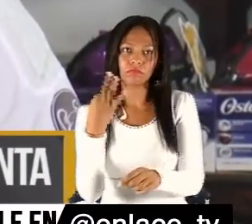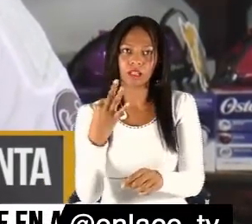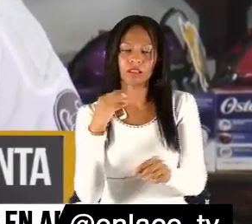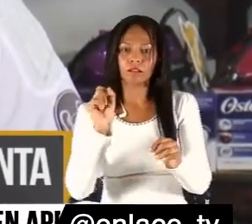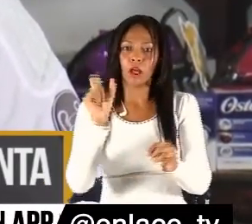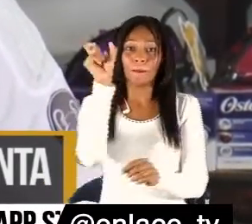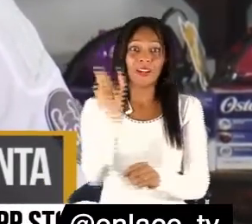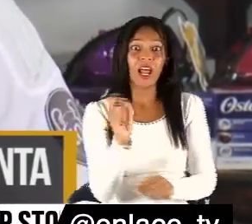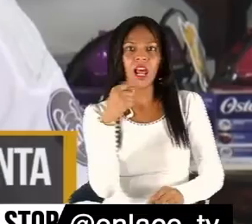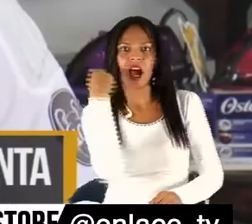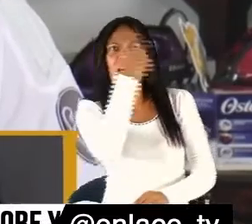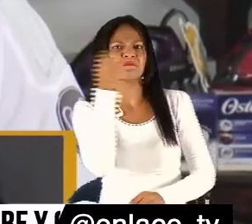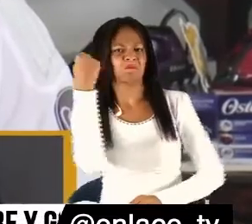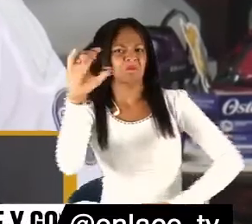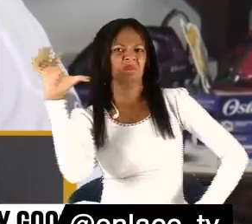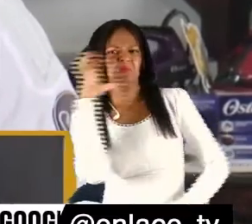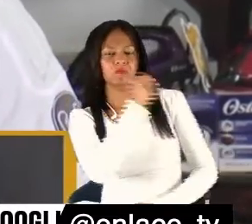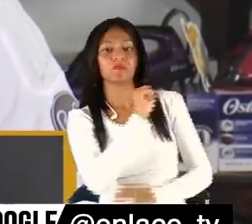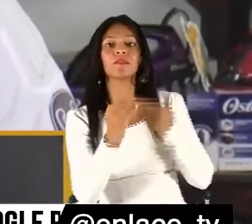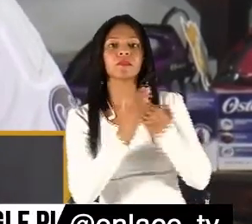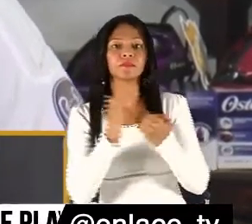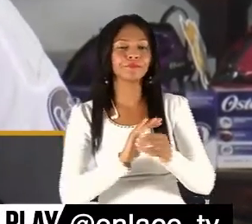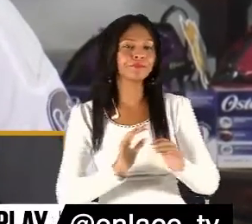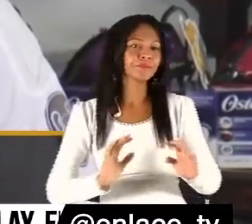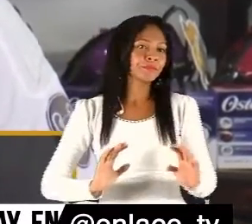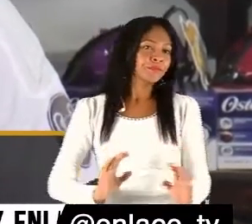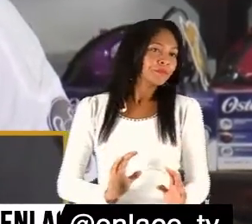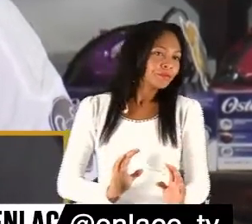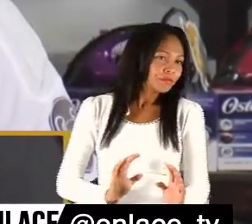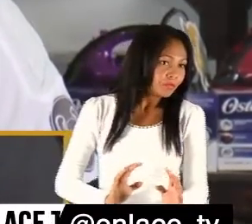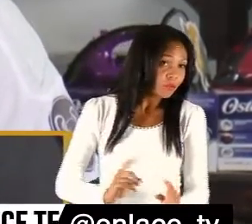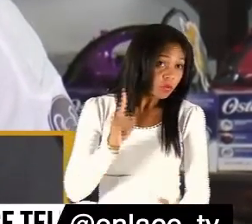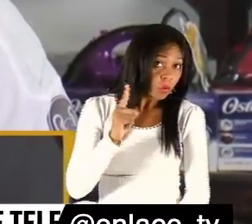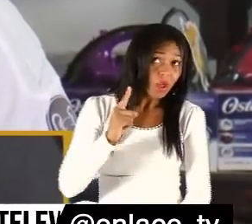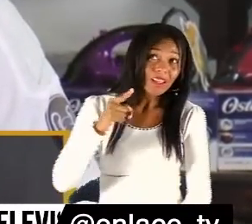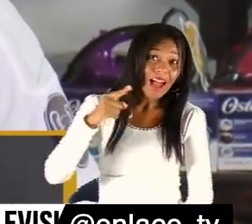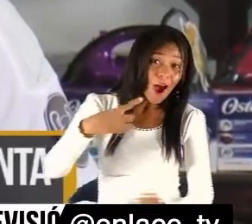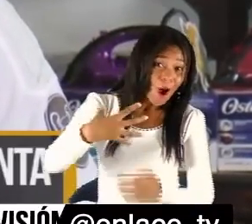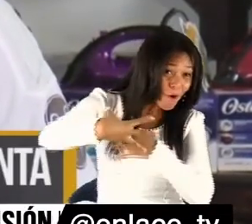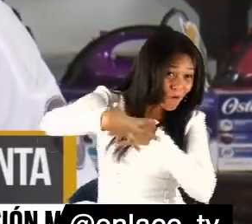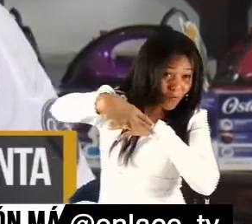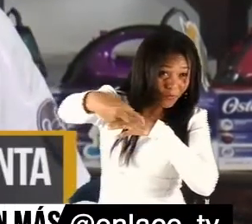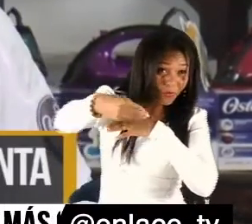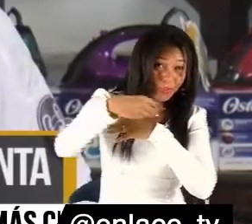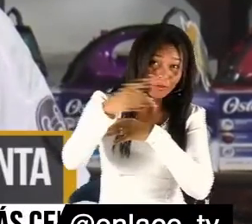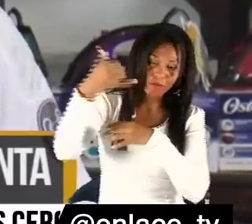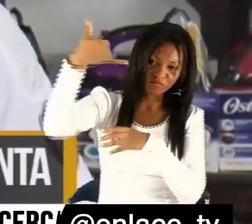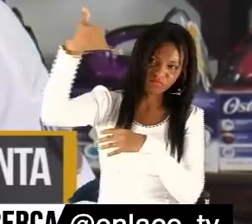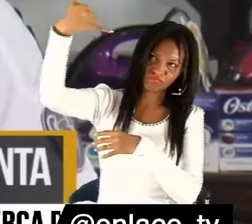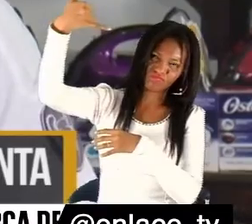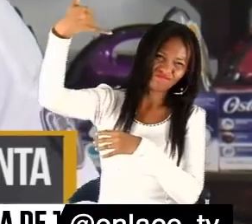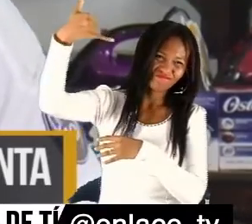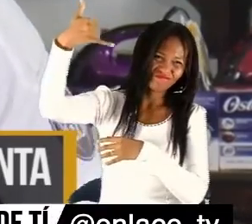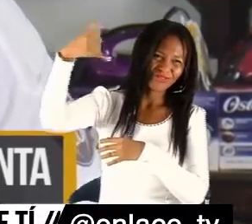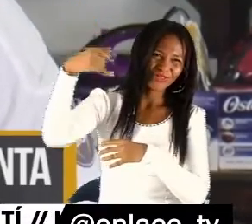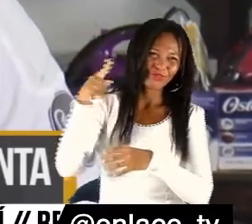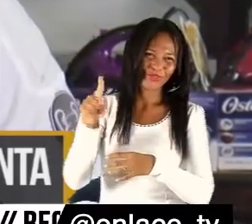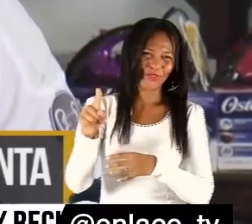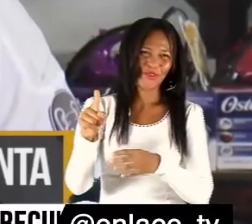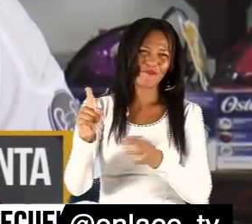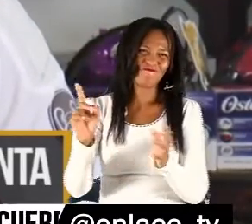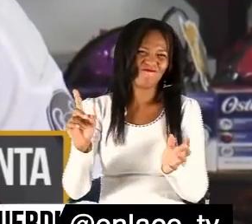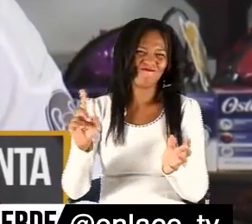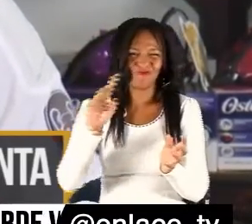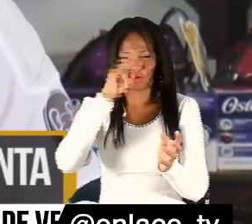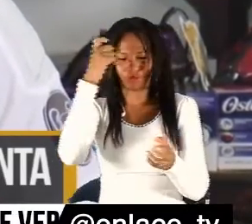rostro de una de estas personas. Lastimosamente hay una cámara ubicada en la parte de afuera, que es de parte pública, diría